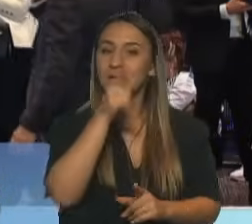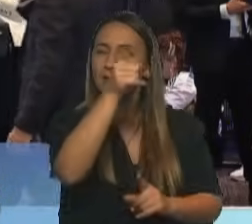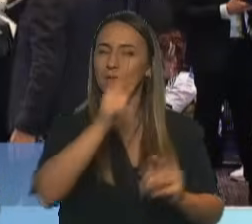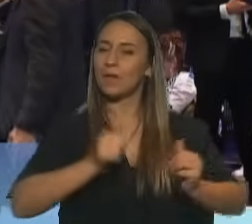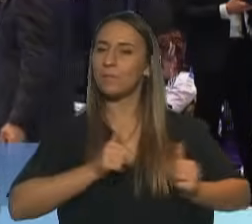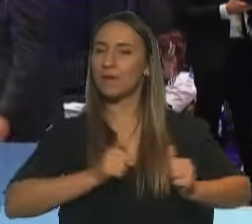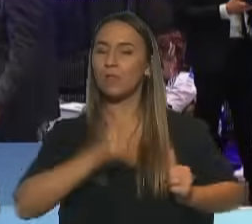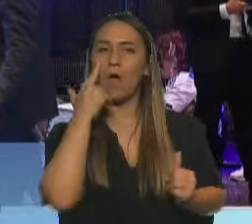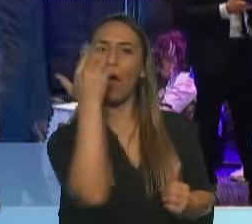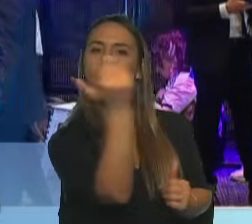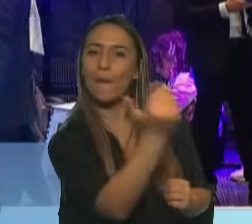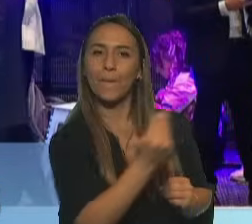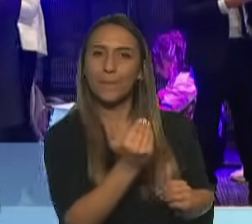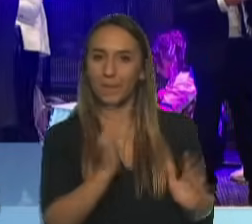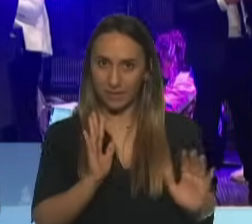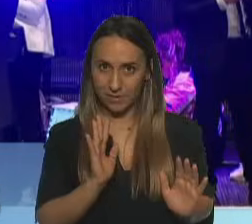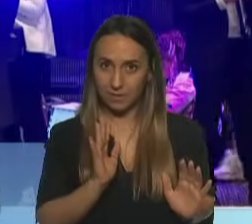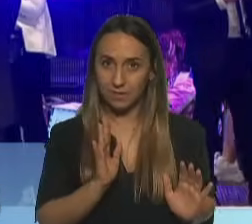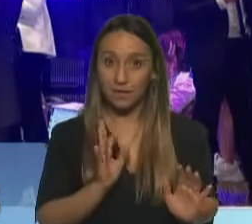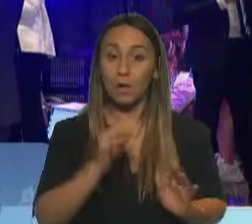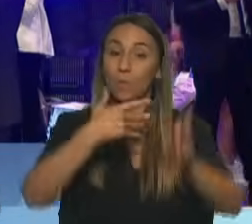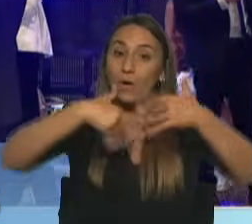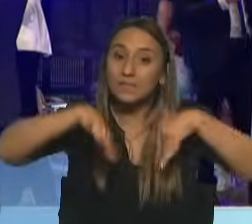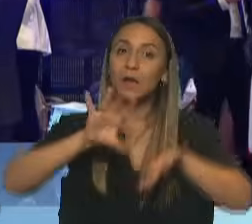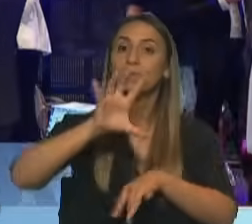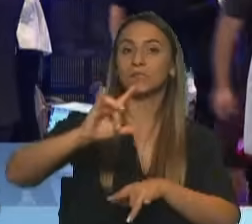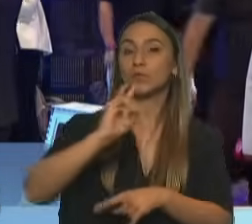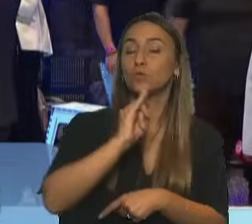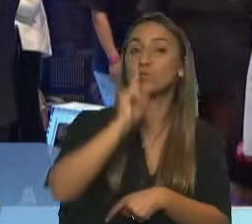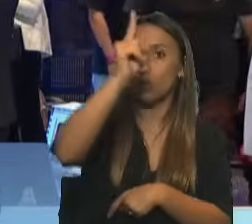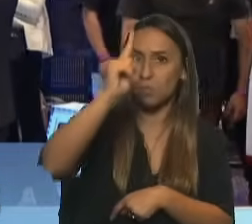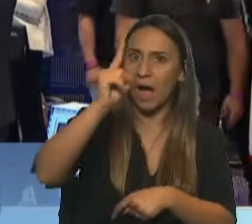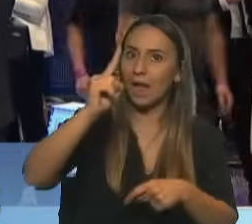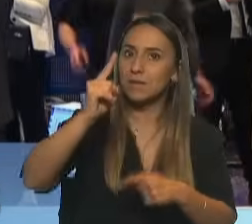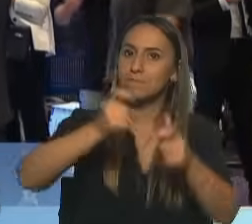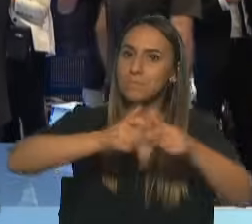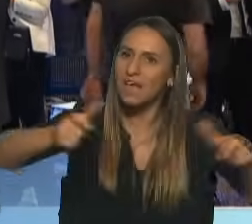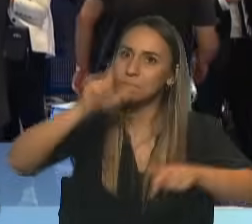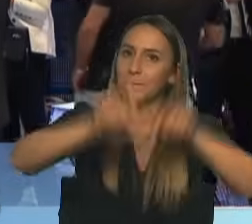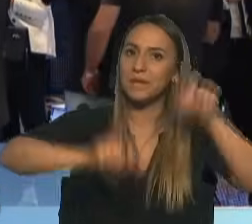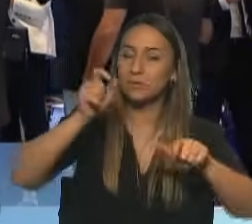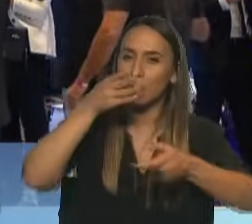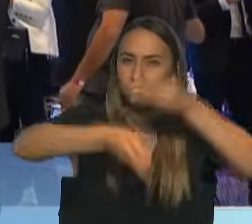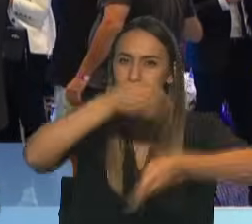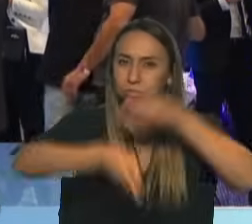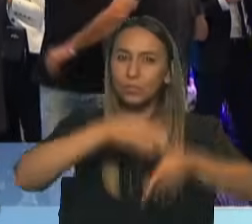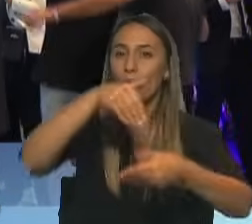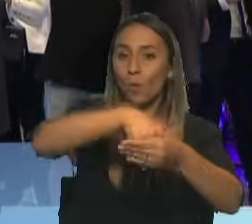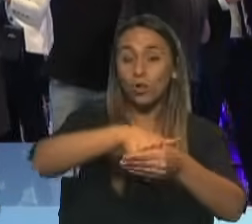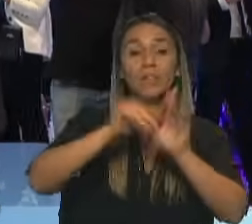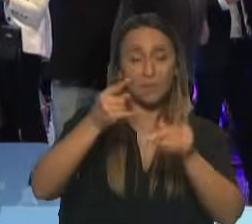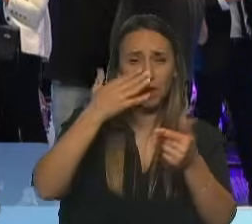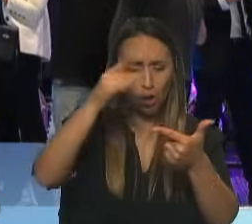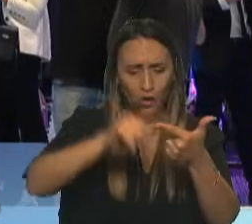mucha expectativa, que es que se haya ampliado en Tucumán y que se haya ampliado más de lo esperado en la provincia de Buenos Aires. En Córdoba también, ¿eh?